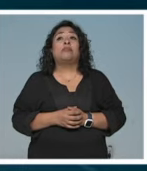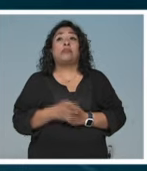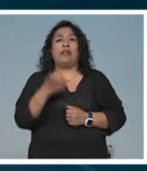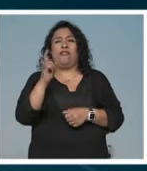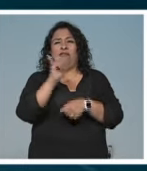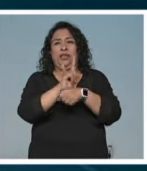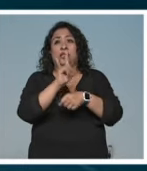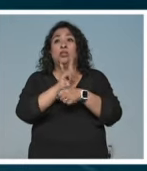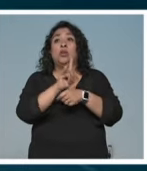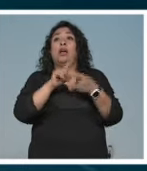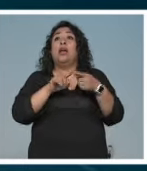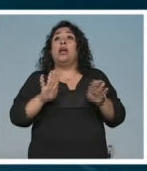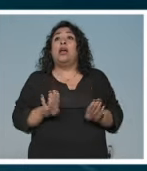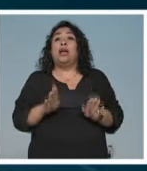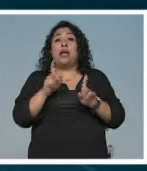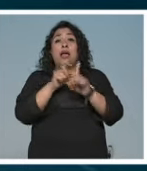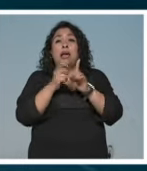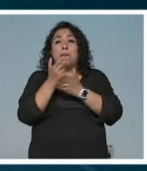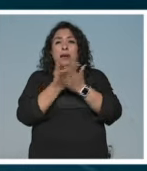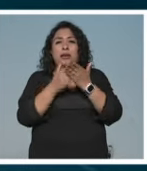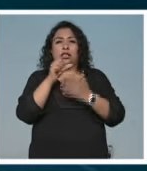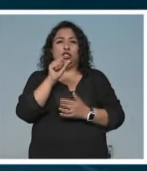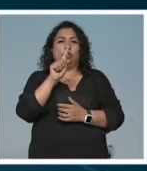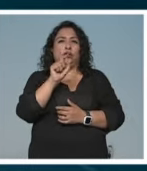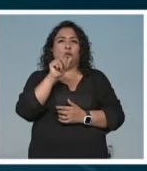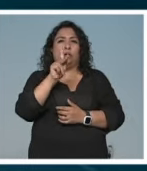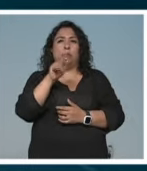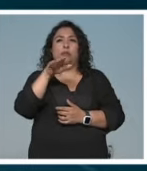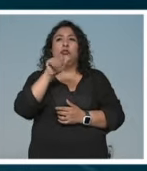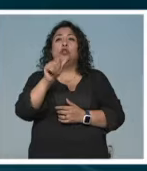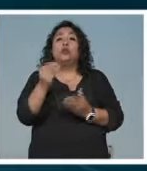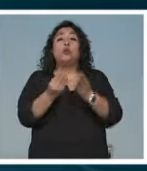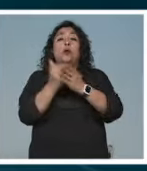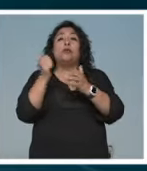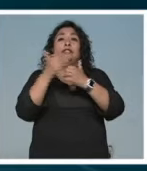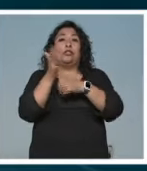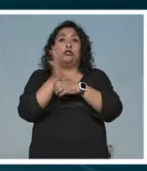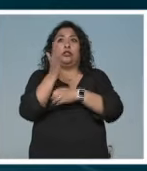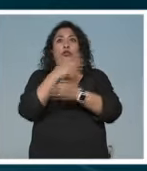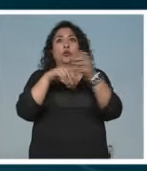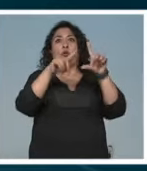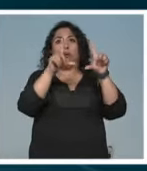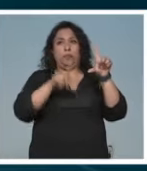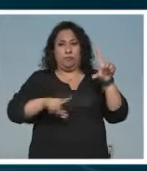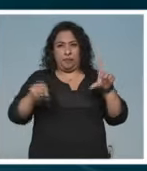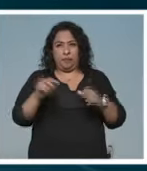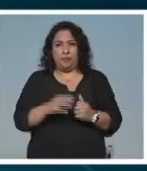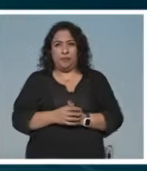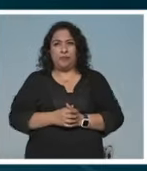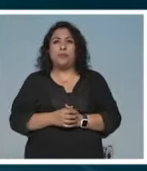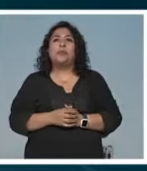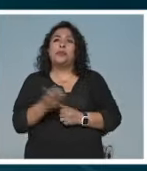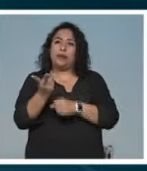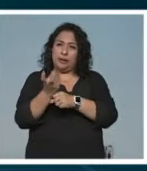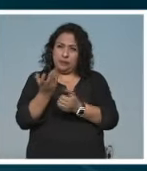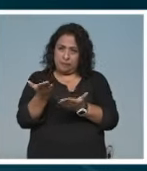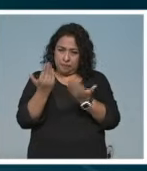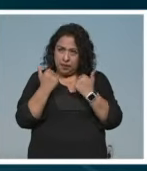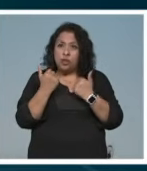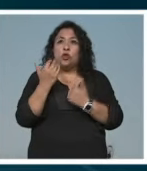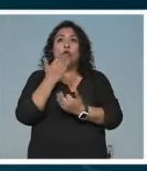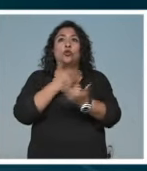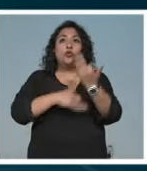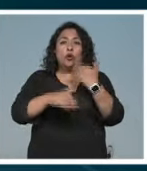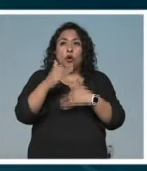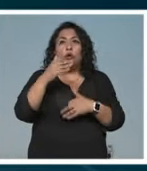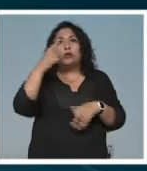La ficción, que incluye elementos de animación en stop motion, se estrenará en cines de todo el país. Los invito a